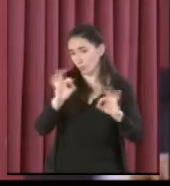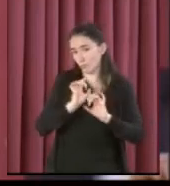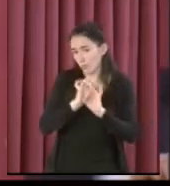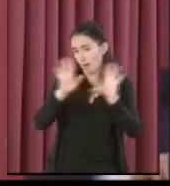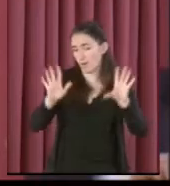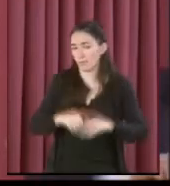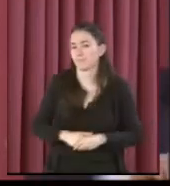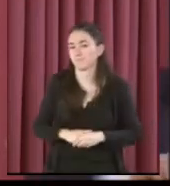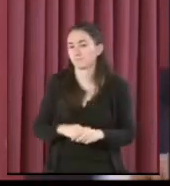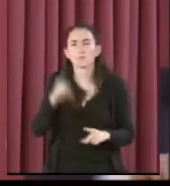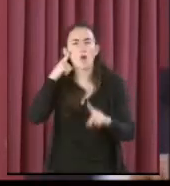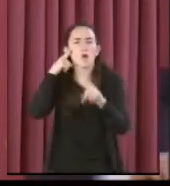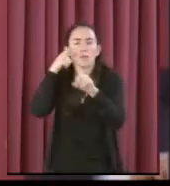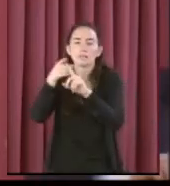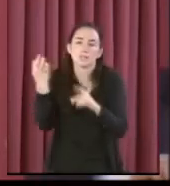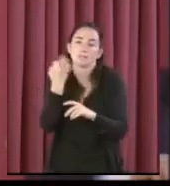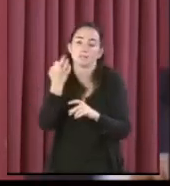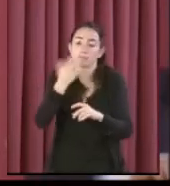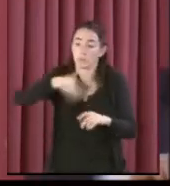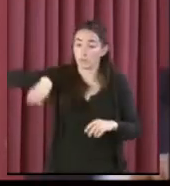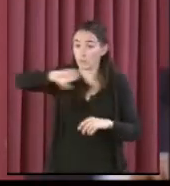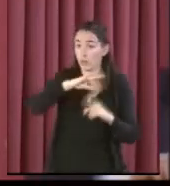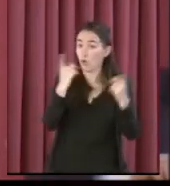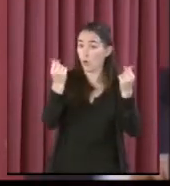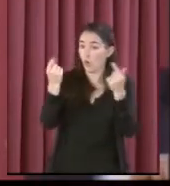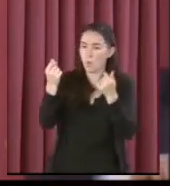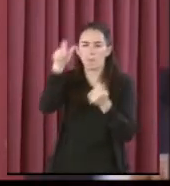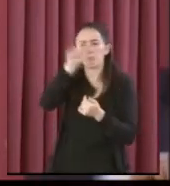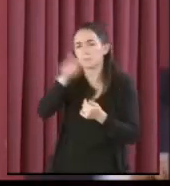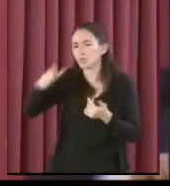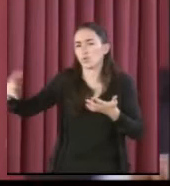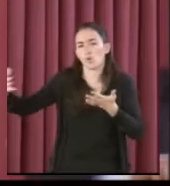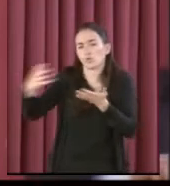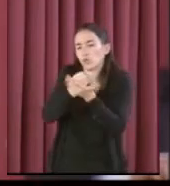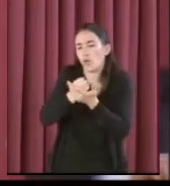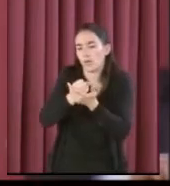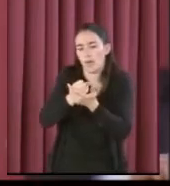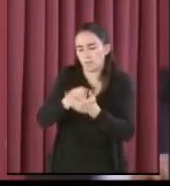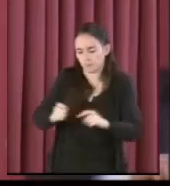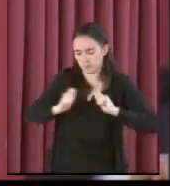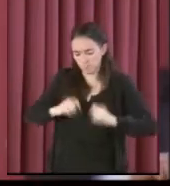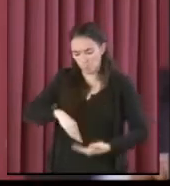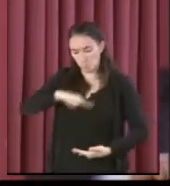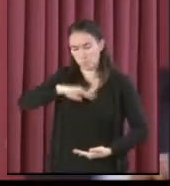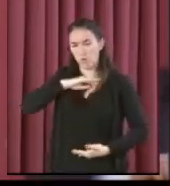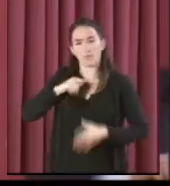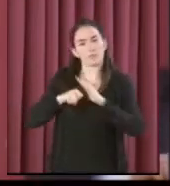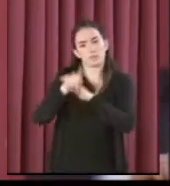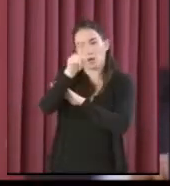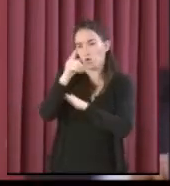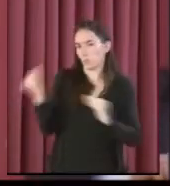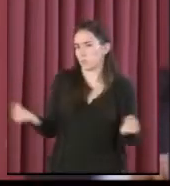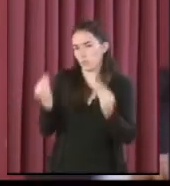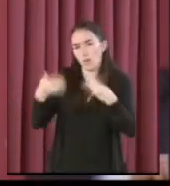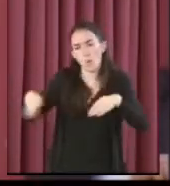decía, es construir un Logroño en el que todas las personas pueden desarrollar plenamente su potencial, en igualdad de condiciones,